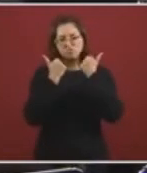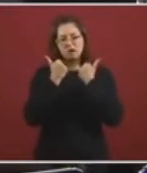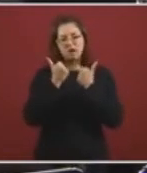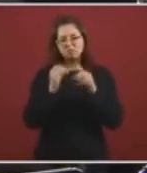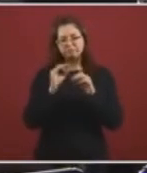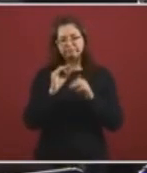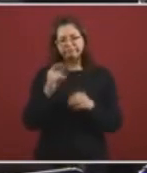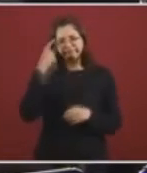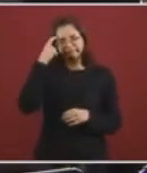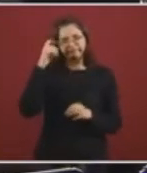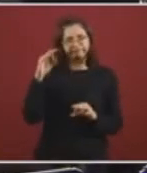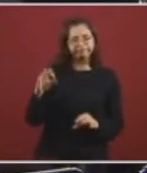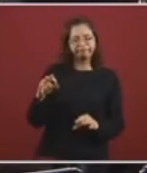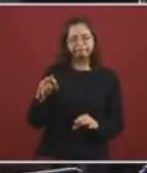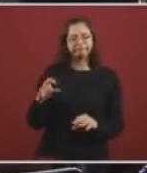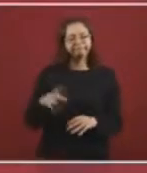Tiene él